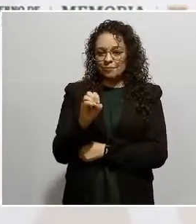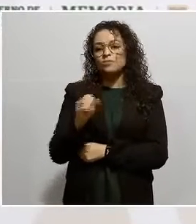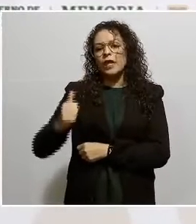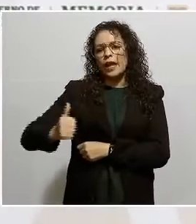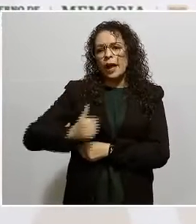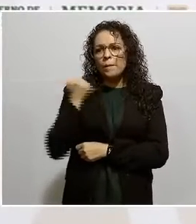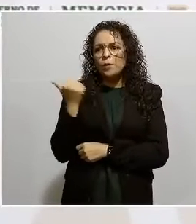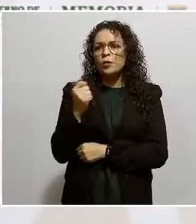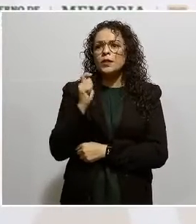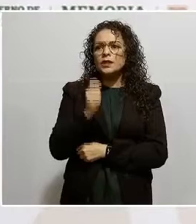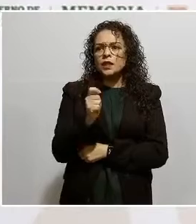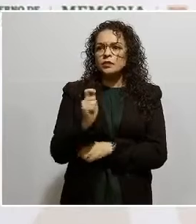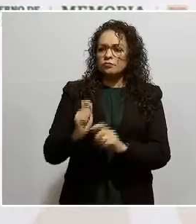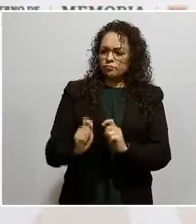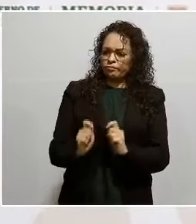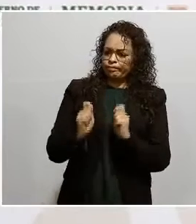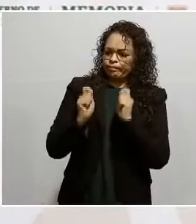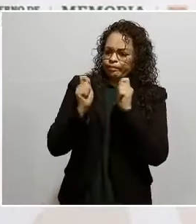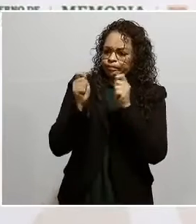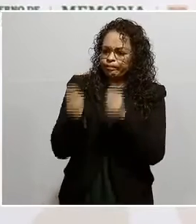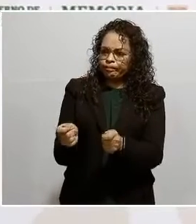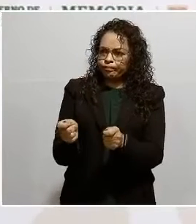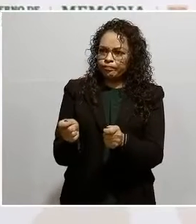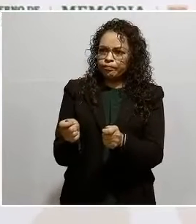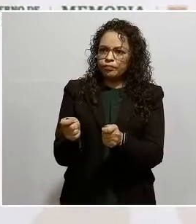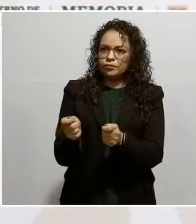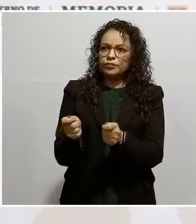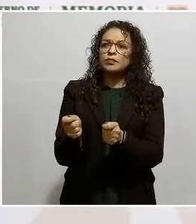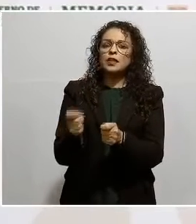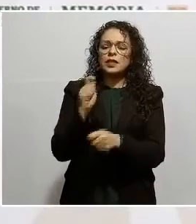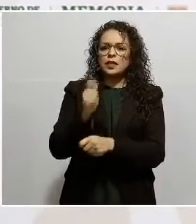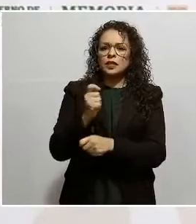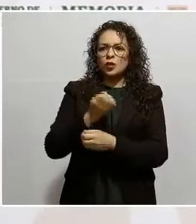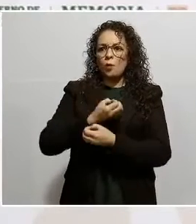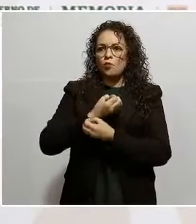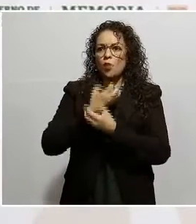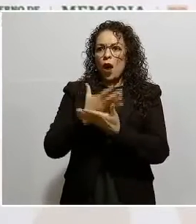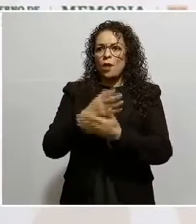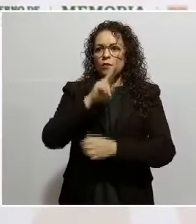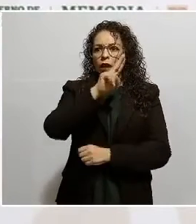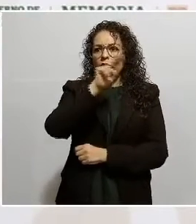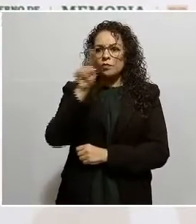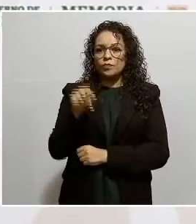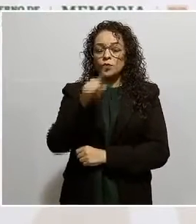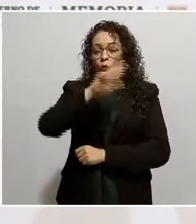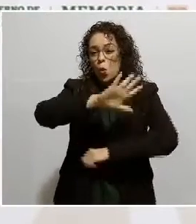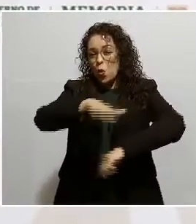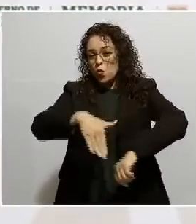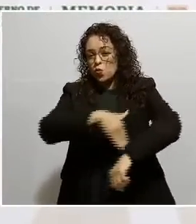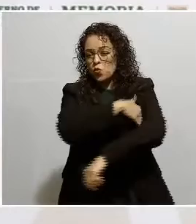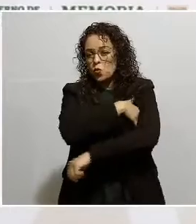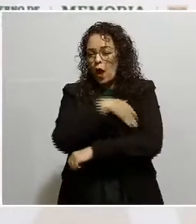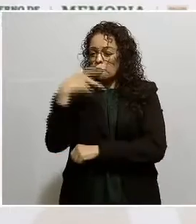mejores manos algo de los poemas pintados que coleccionó en su vida.